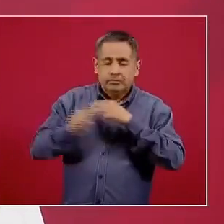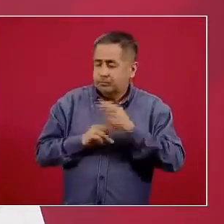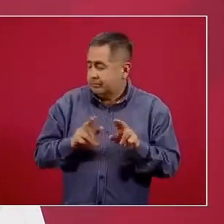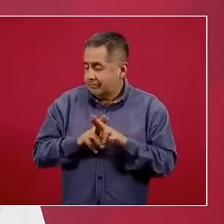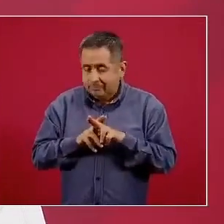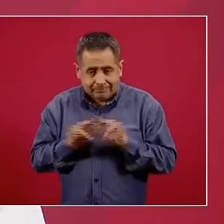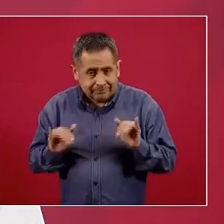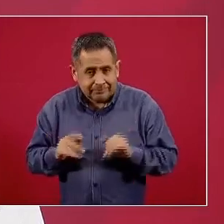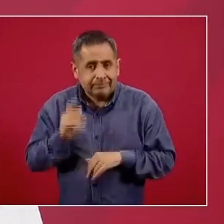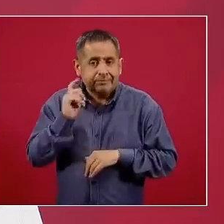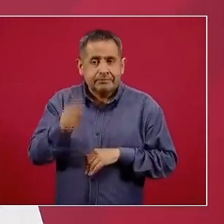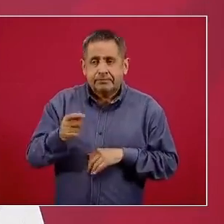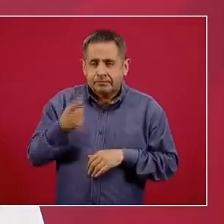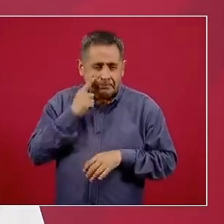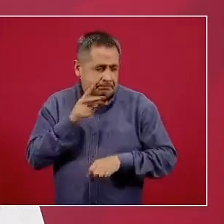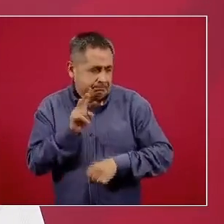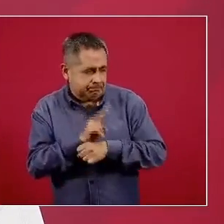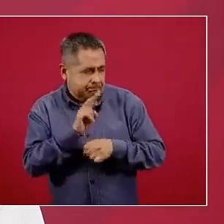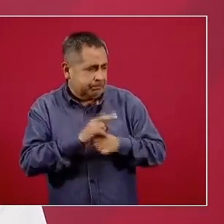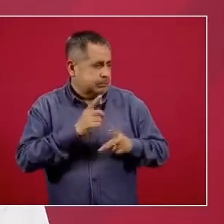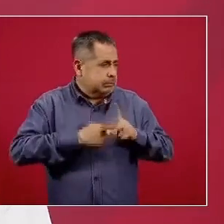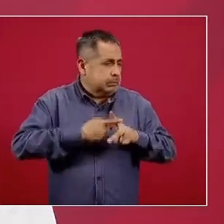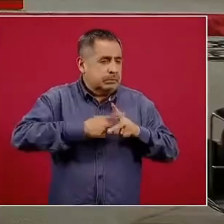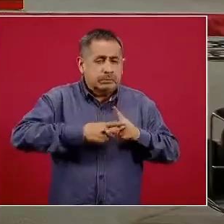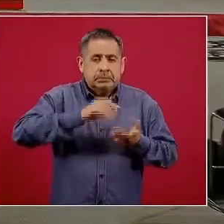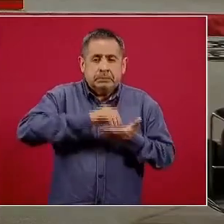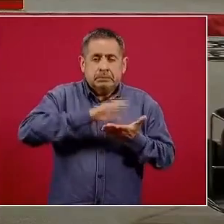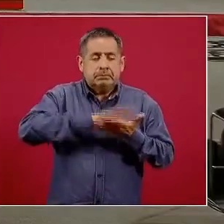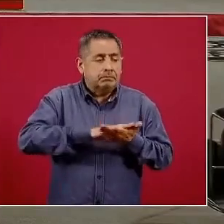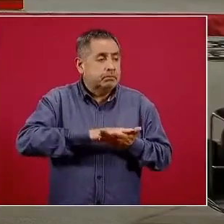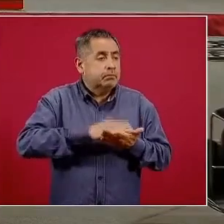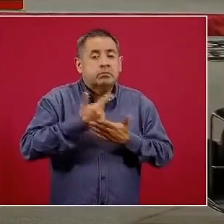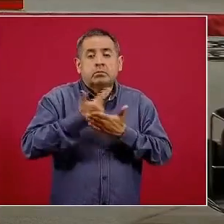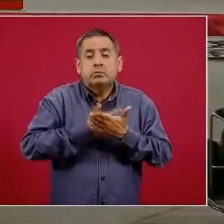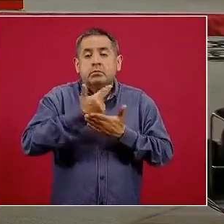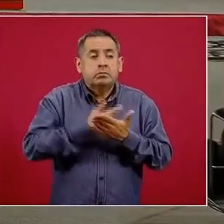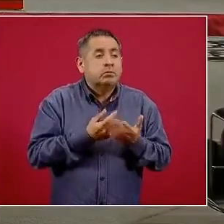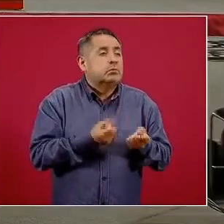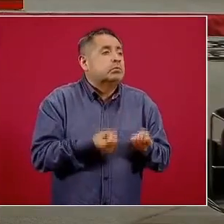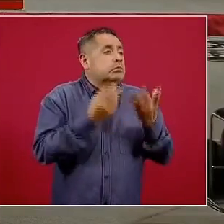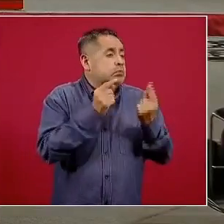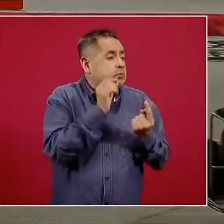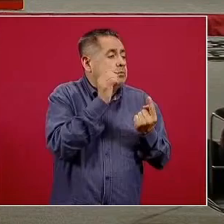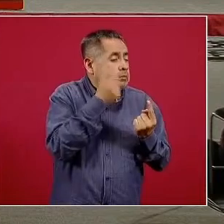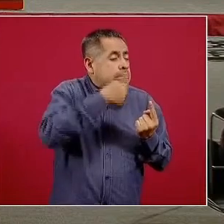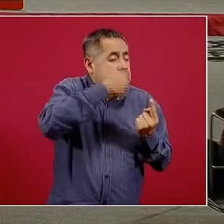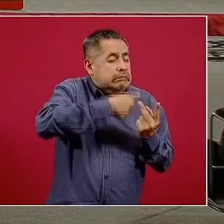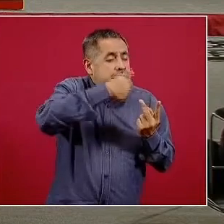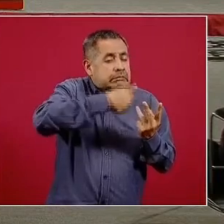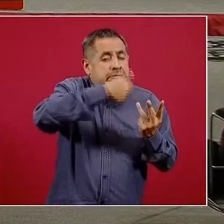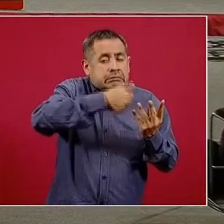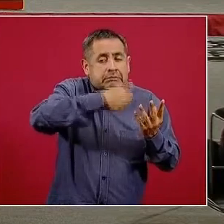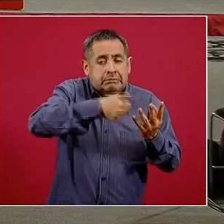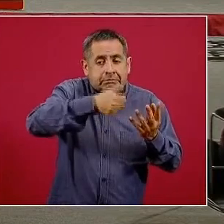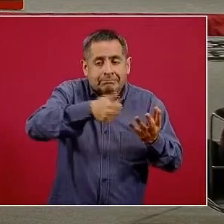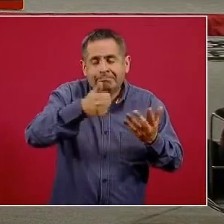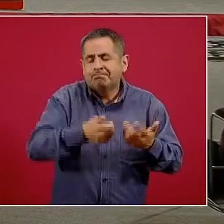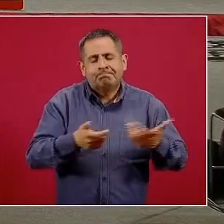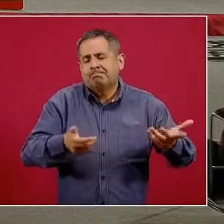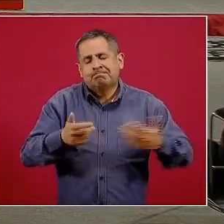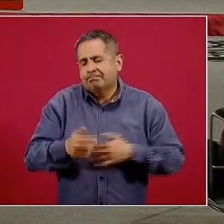mundo de la vigilancia epidemiológica contar directamente casos. Sería verdaderamente